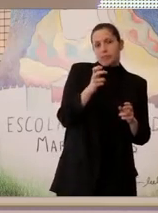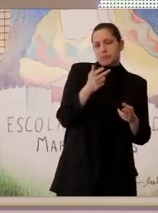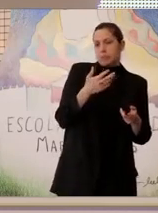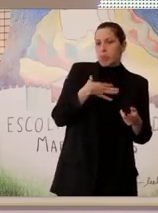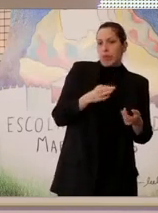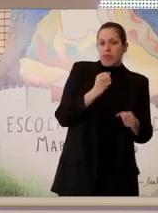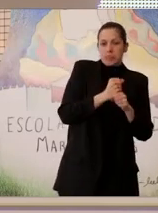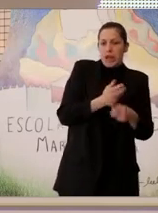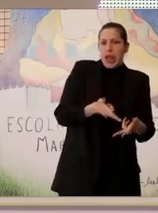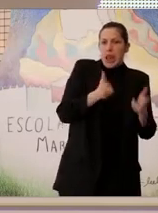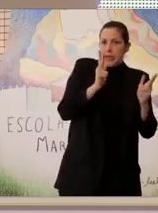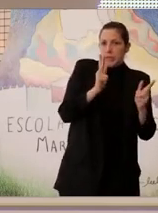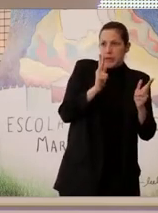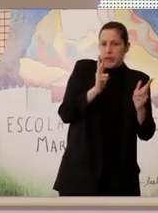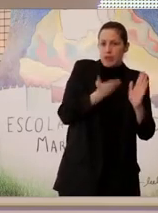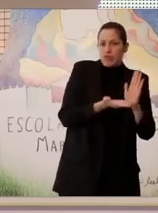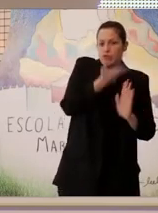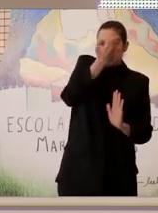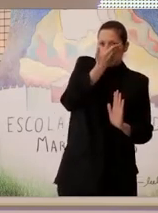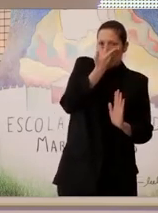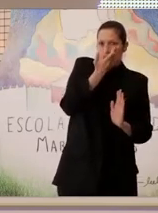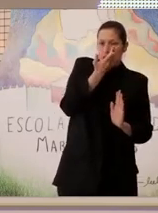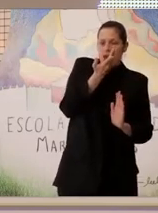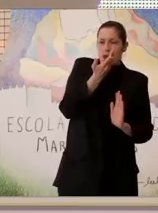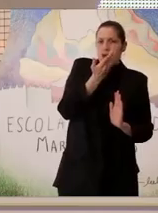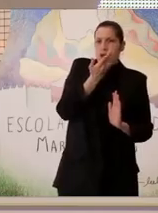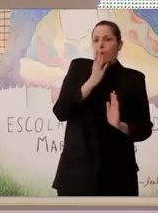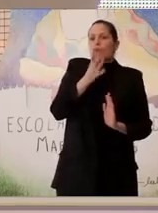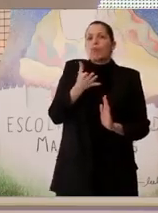lógicamente tiene un incremento en su nómina, las mujeres no. Es decir, esto